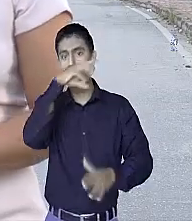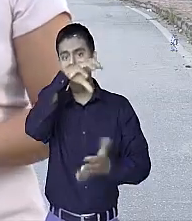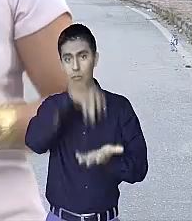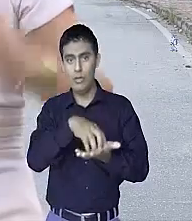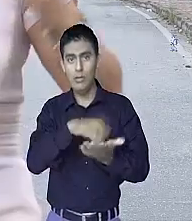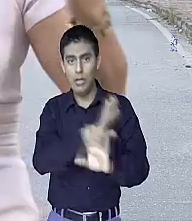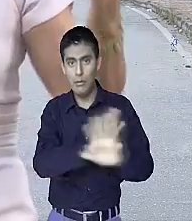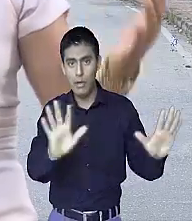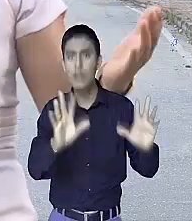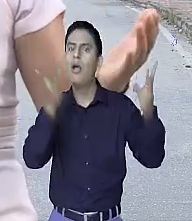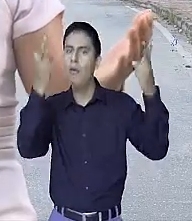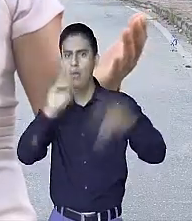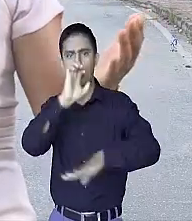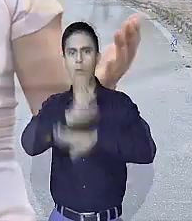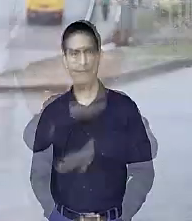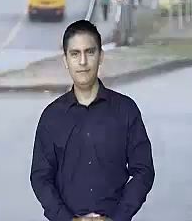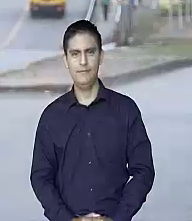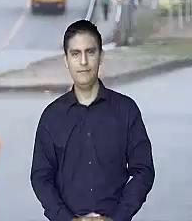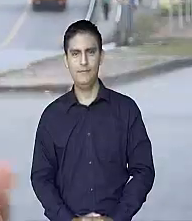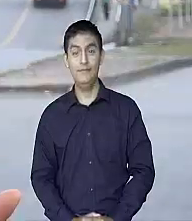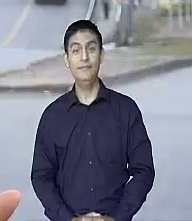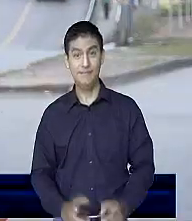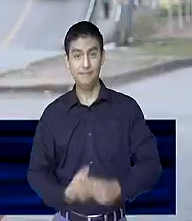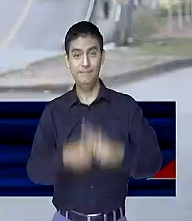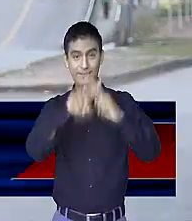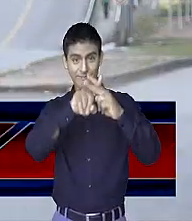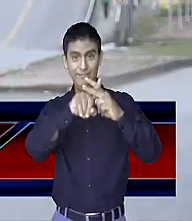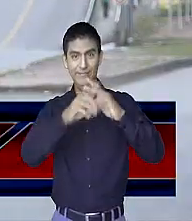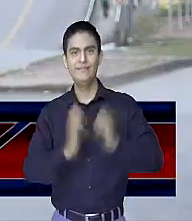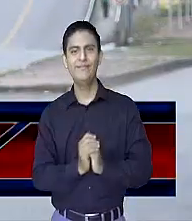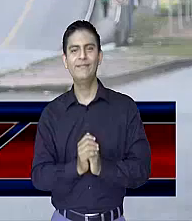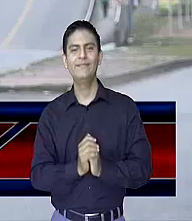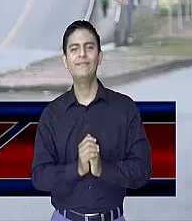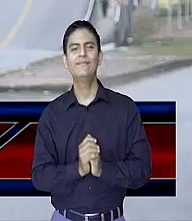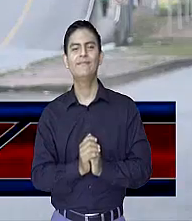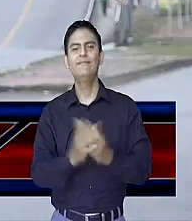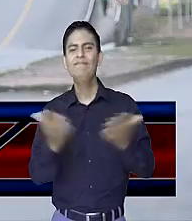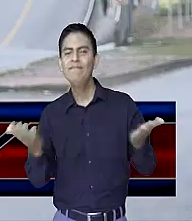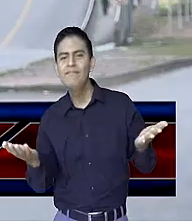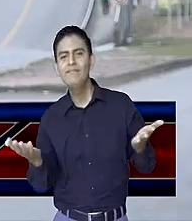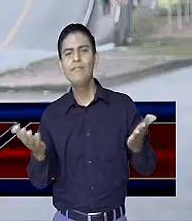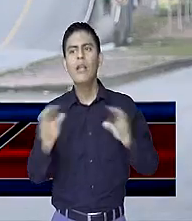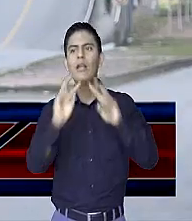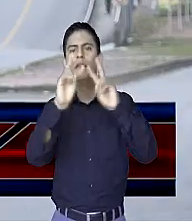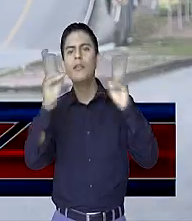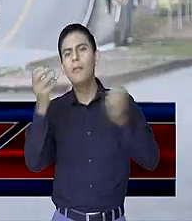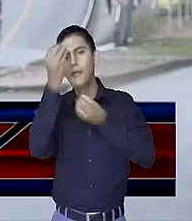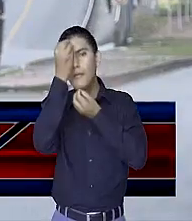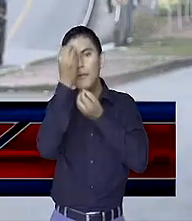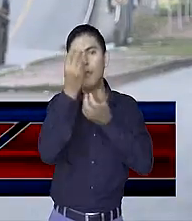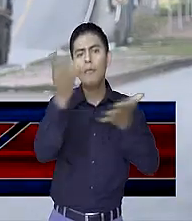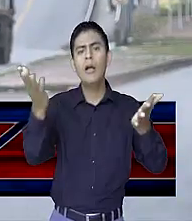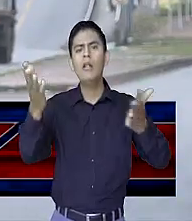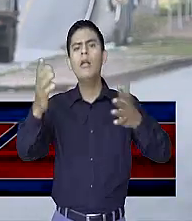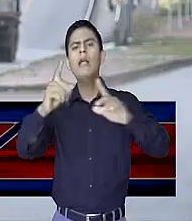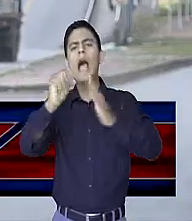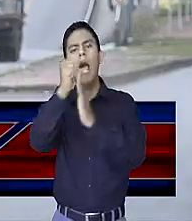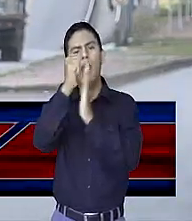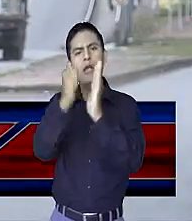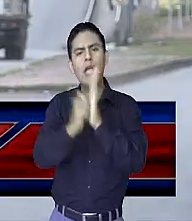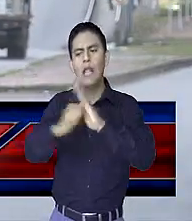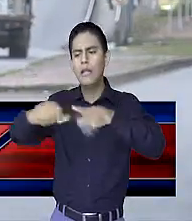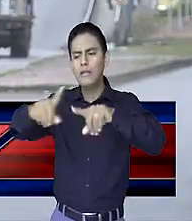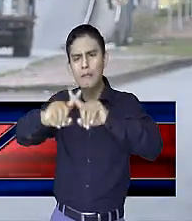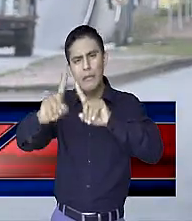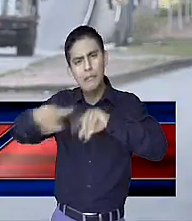Sucumbíos, sino para el Ecuador entero. Iniciamos nuestra emisión informativa presentándoles las diferentes actividades